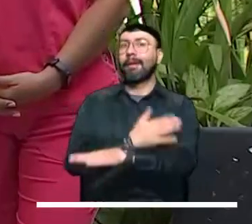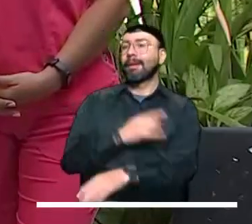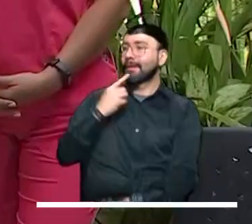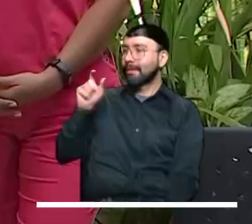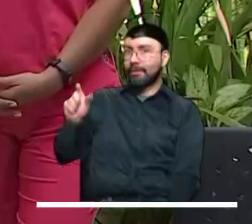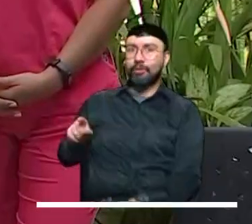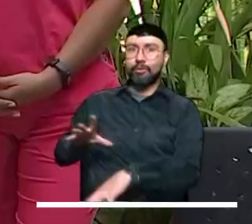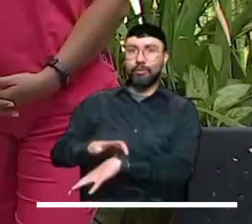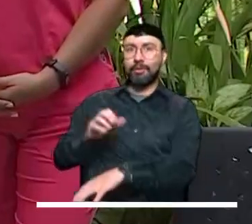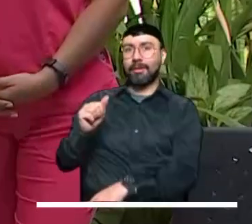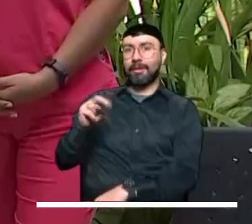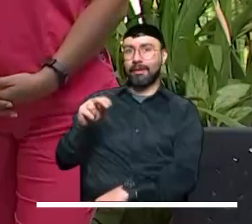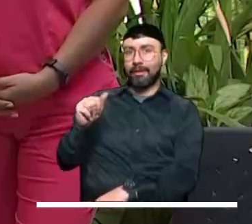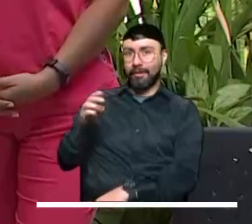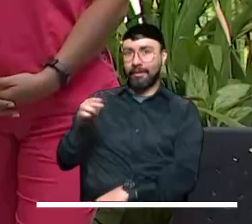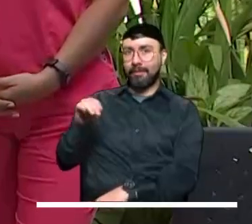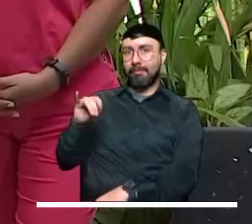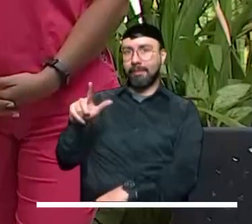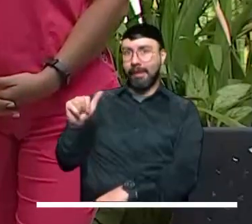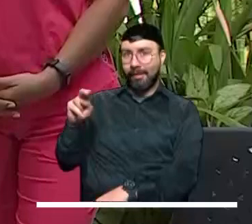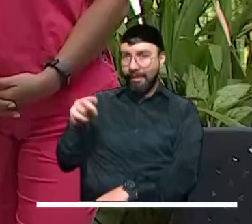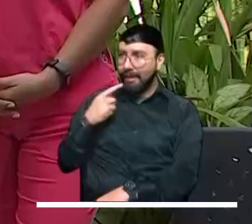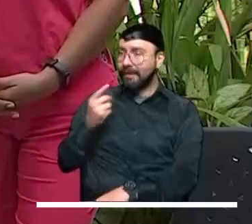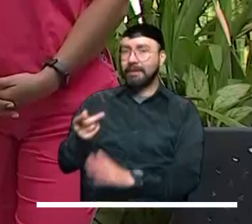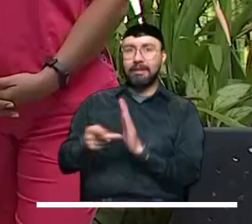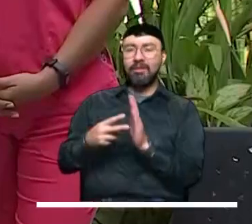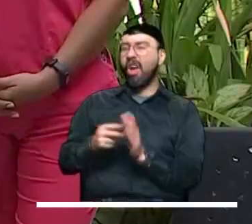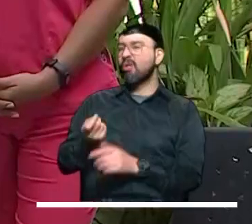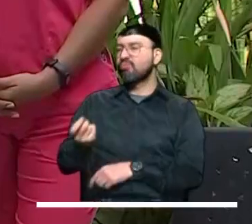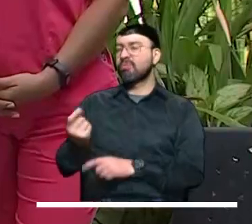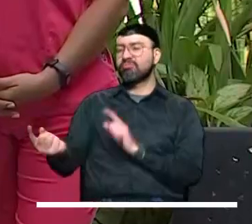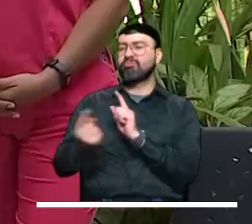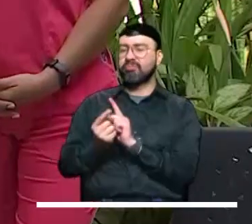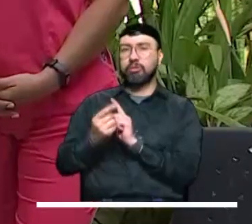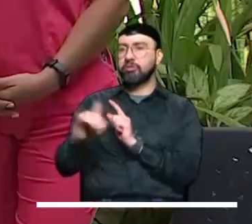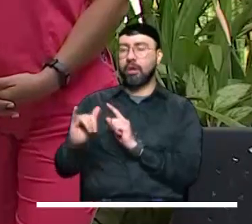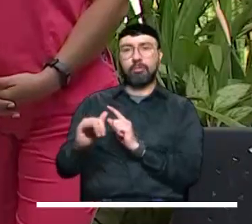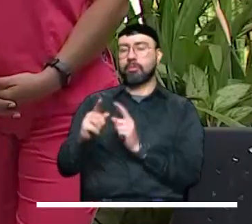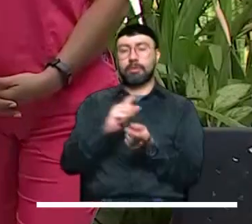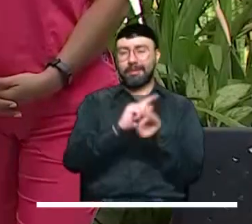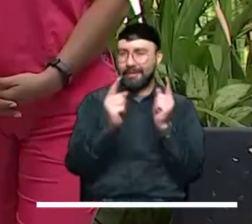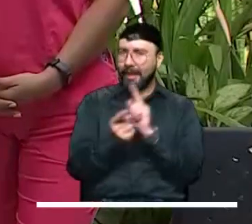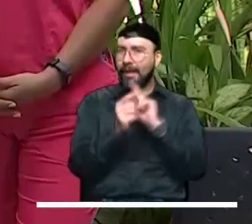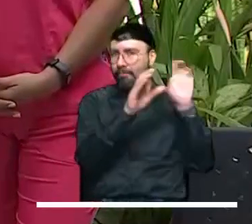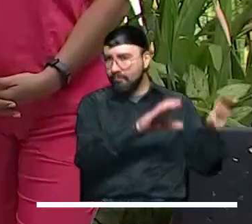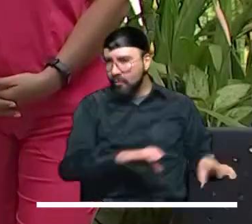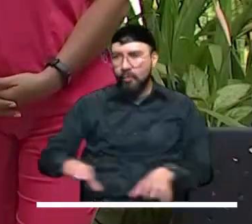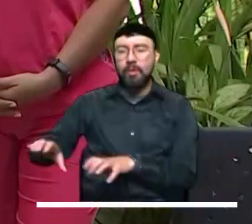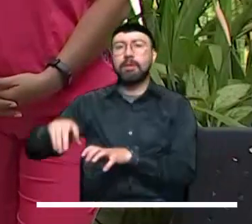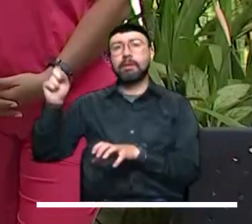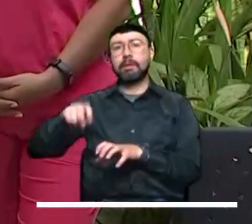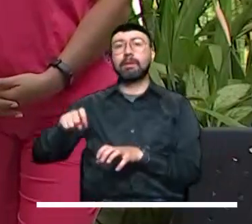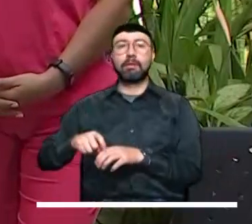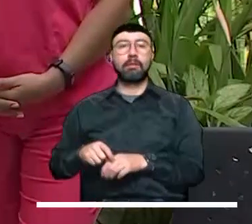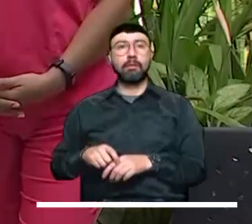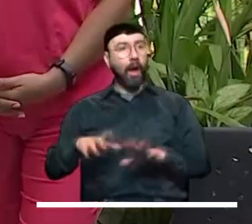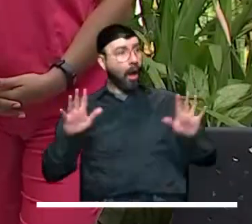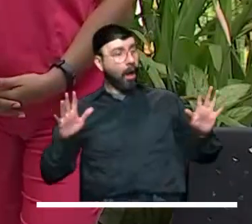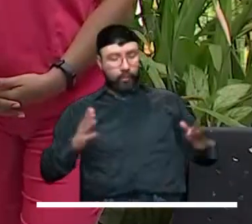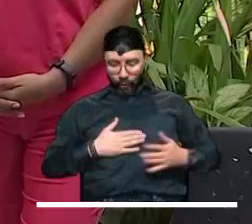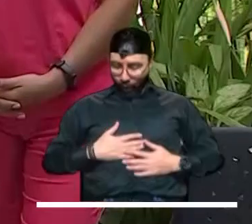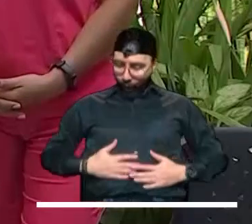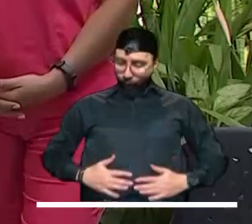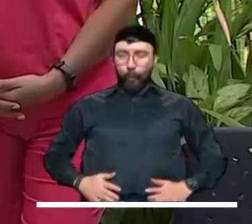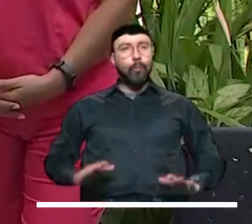Ana Milena. Esto no es de una consulta, esto no es de un ratico, esto es un cambio de por vida. Porque es que, ay, mira cómo bajé de